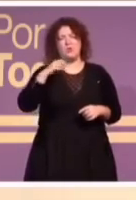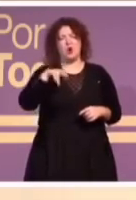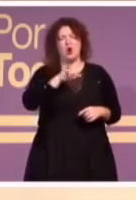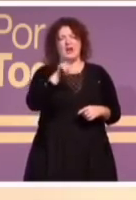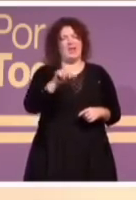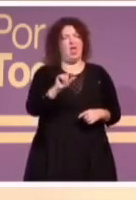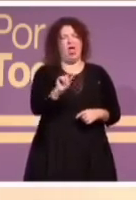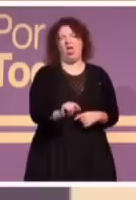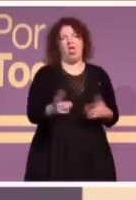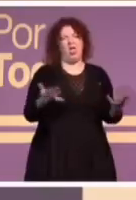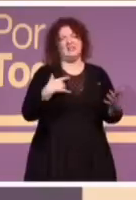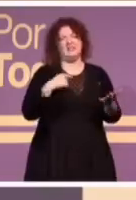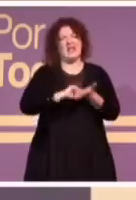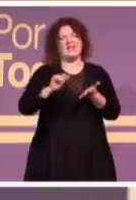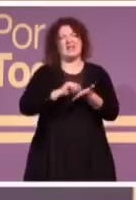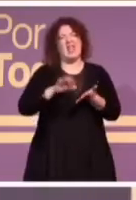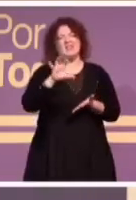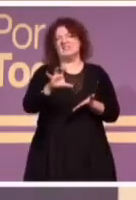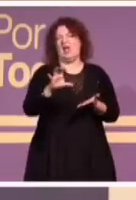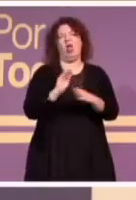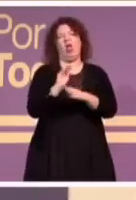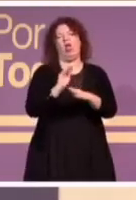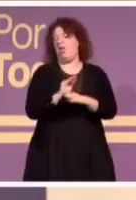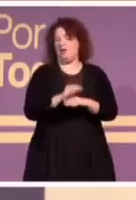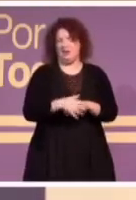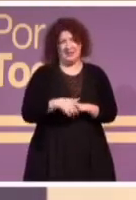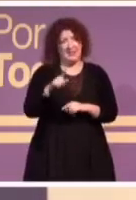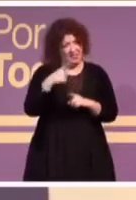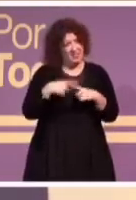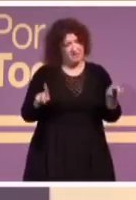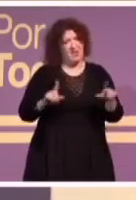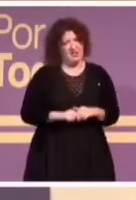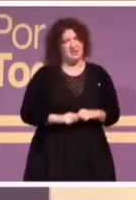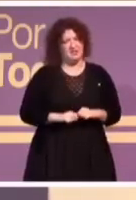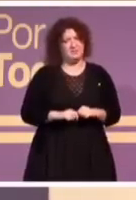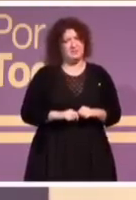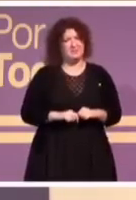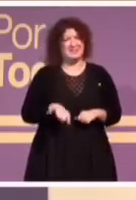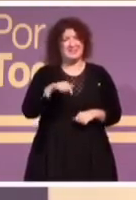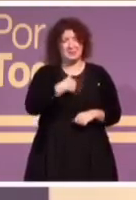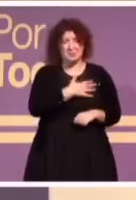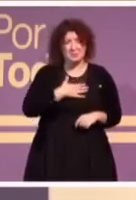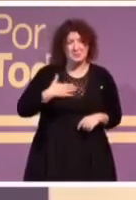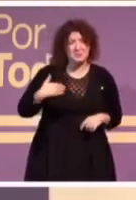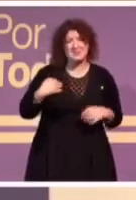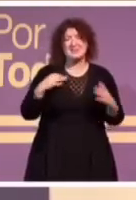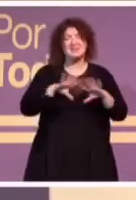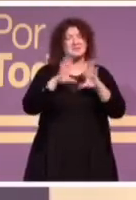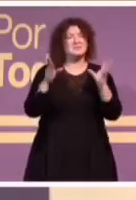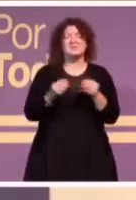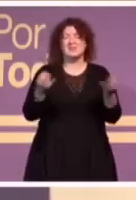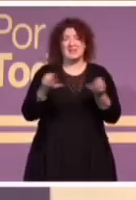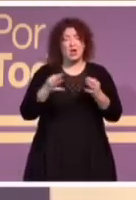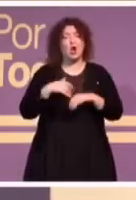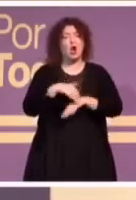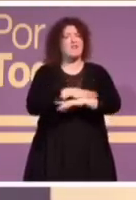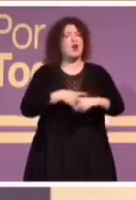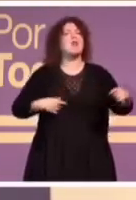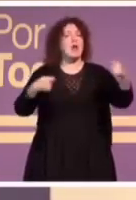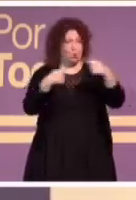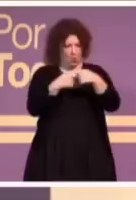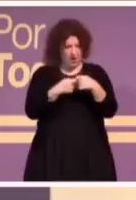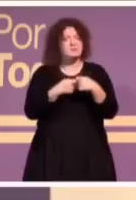de Igualdad. Esas son las diferencias. Eso quiere decir que hay un gobierno de coalición que